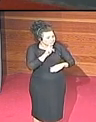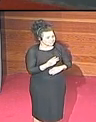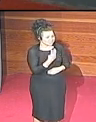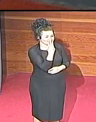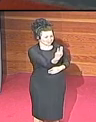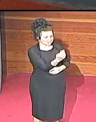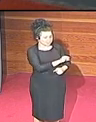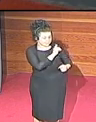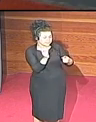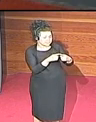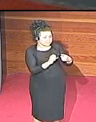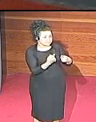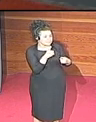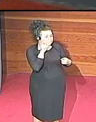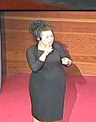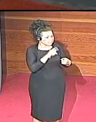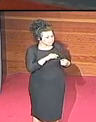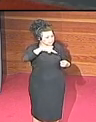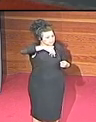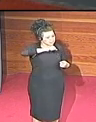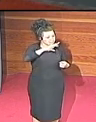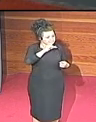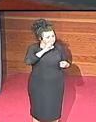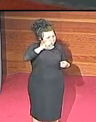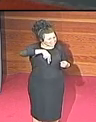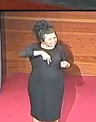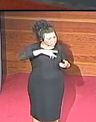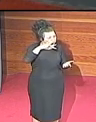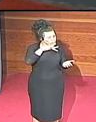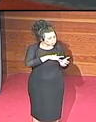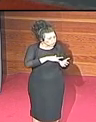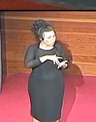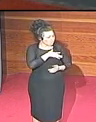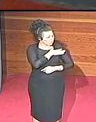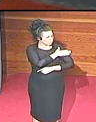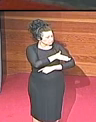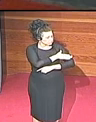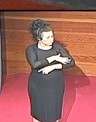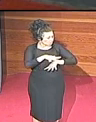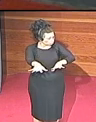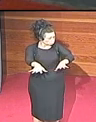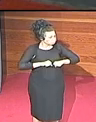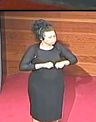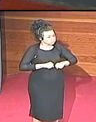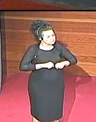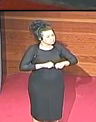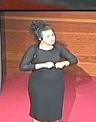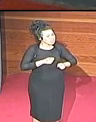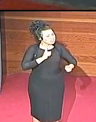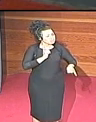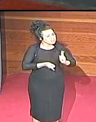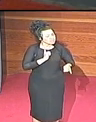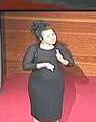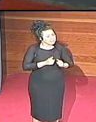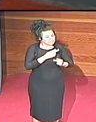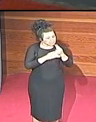Primera mentira: Maidán fue un golpe de Estado dirigido por nazis y la extrema derecha,